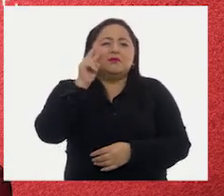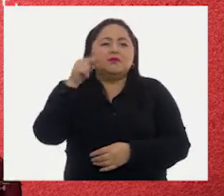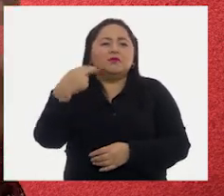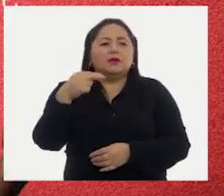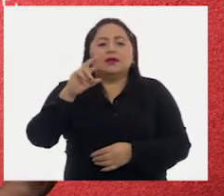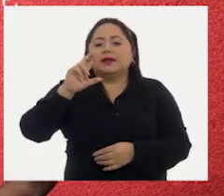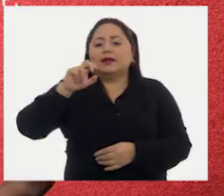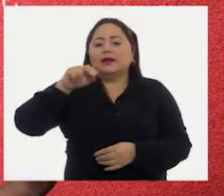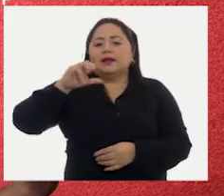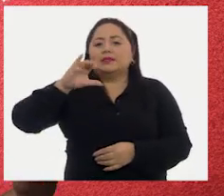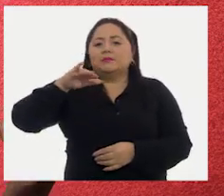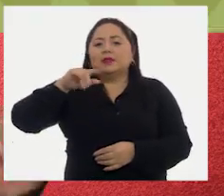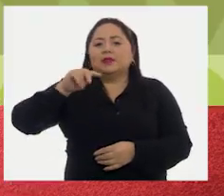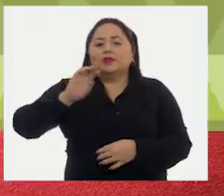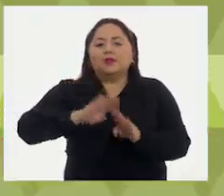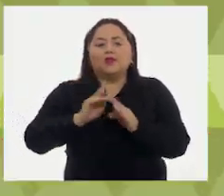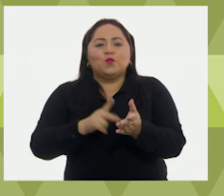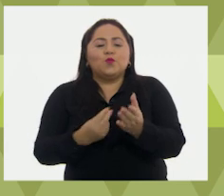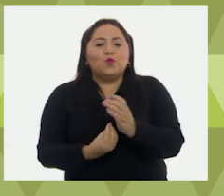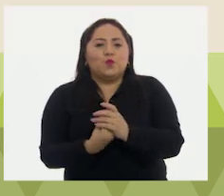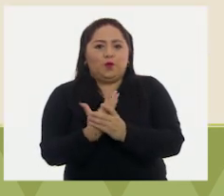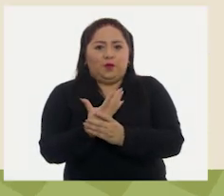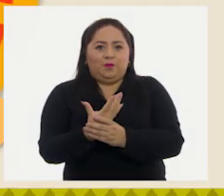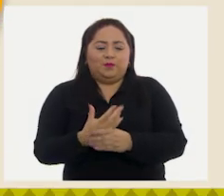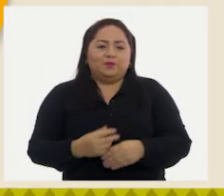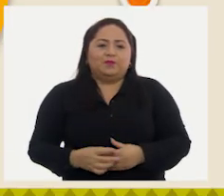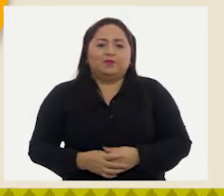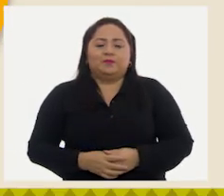como Renacimiento.